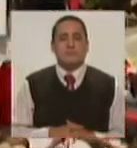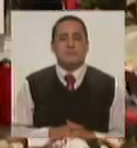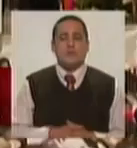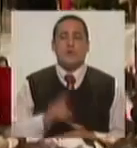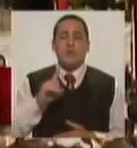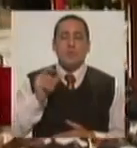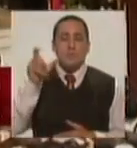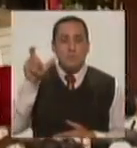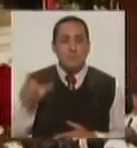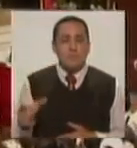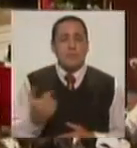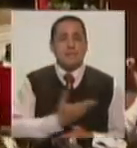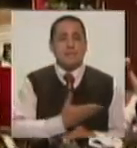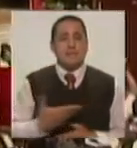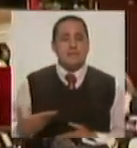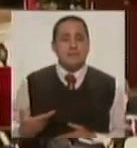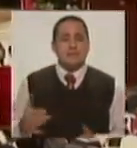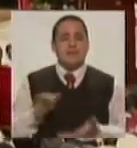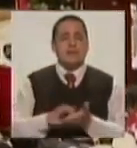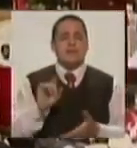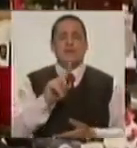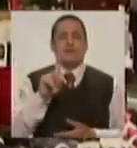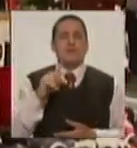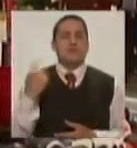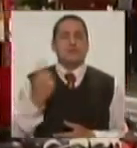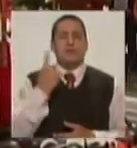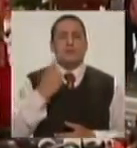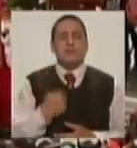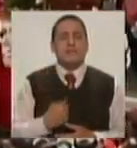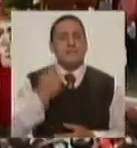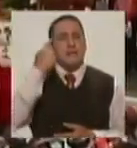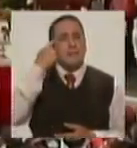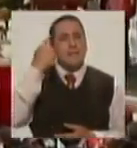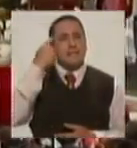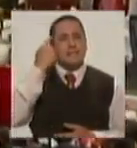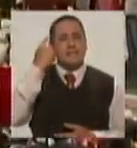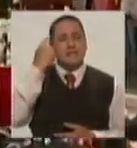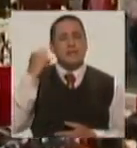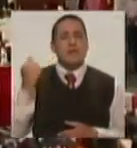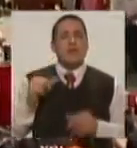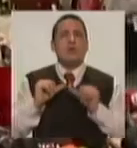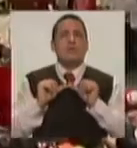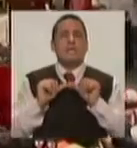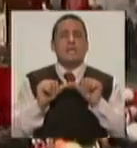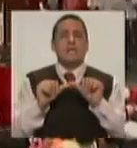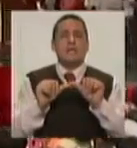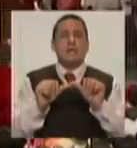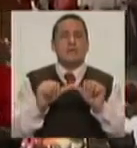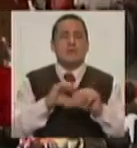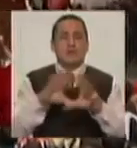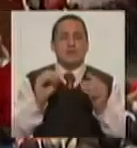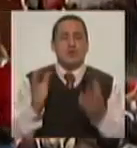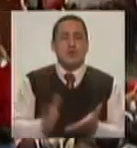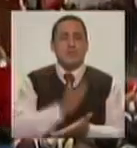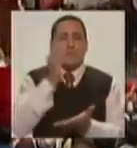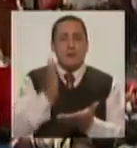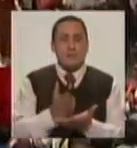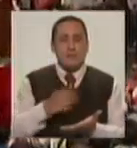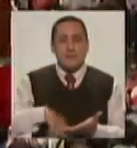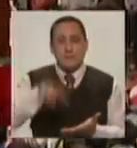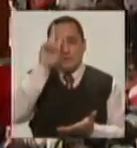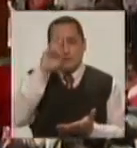Un presidente que no solamente está pensando permanentemente en los problemas del